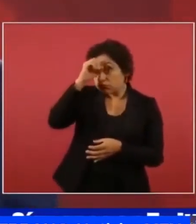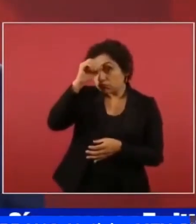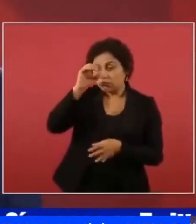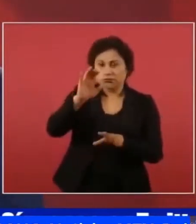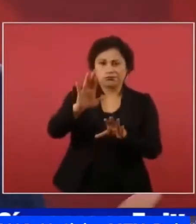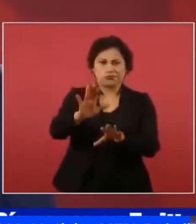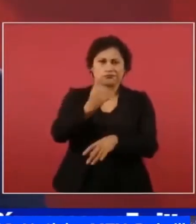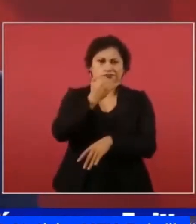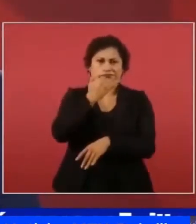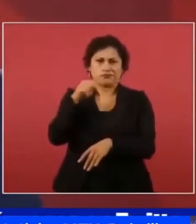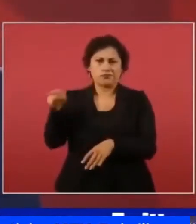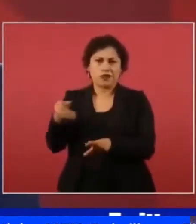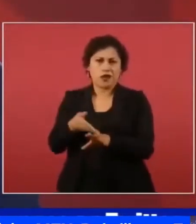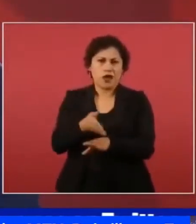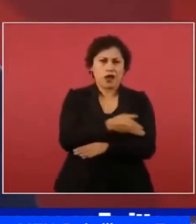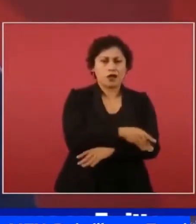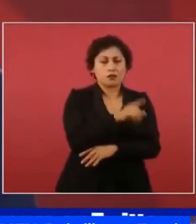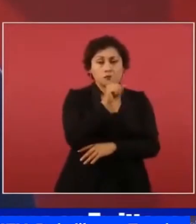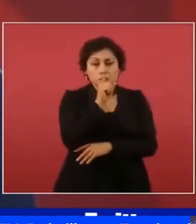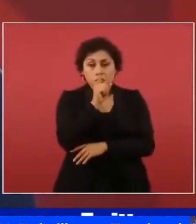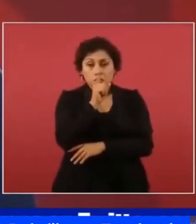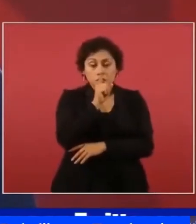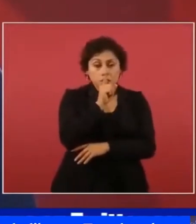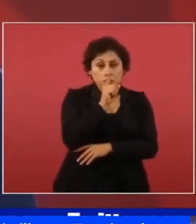nunca criticó nada,